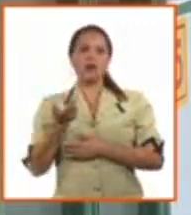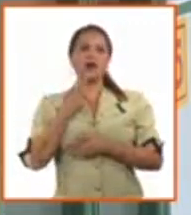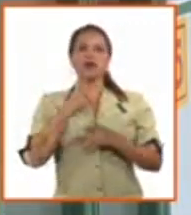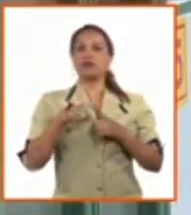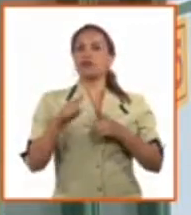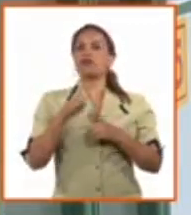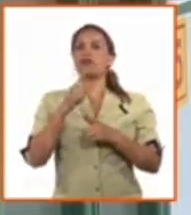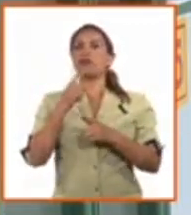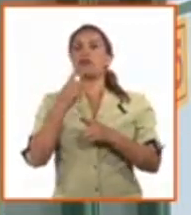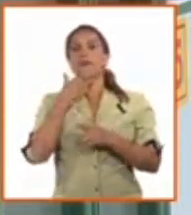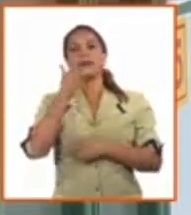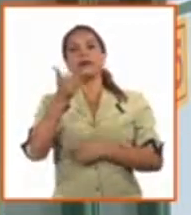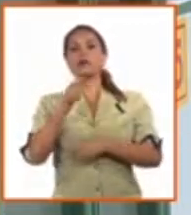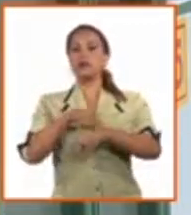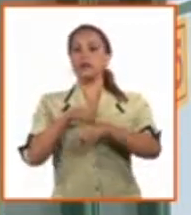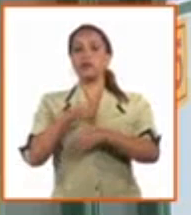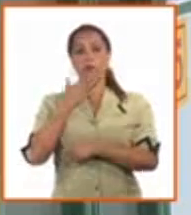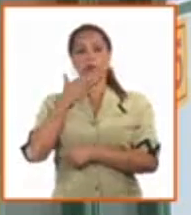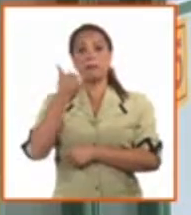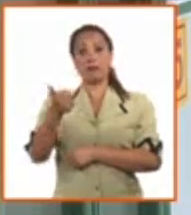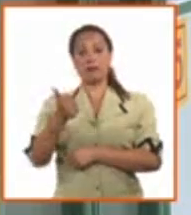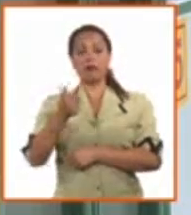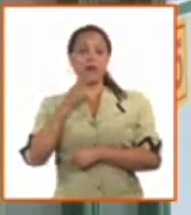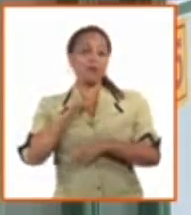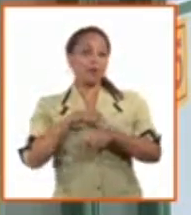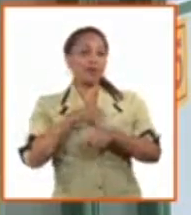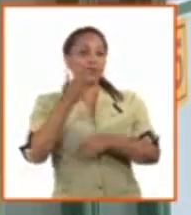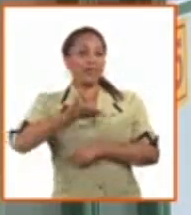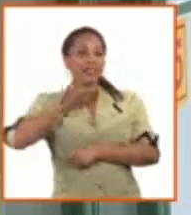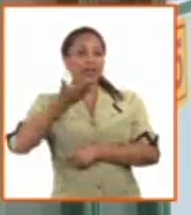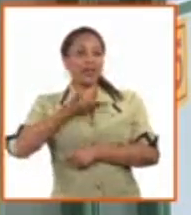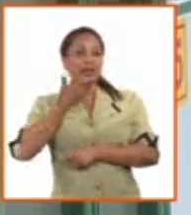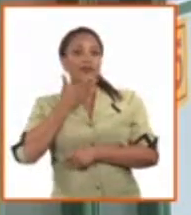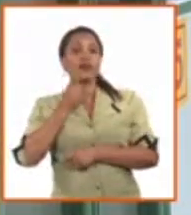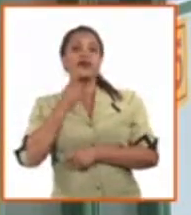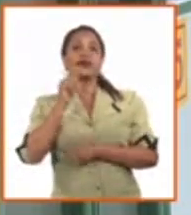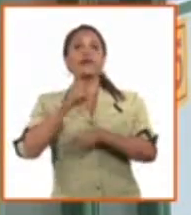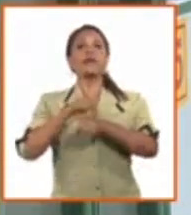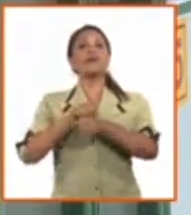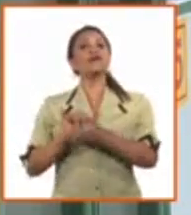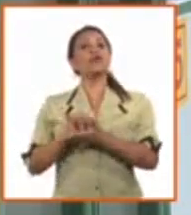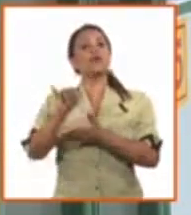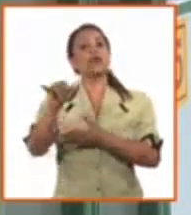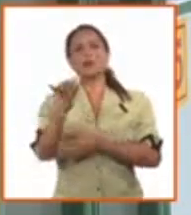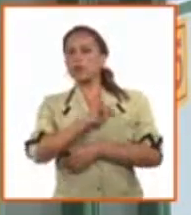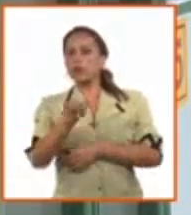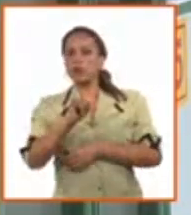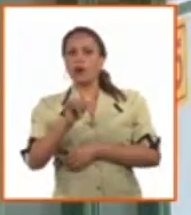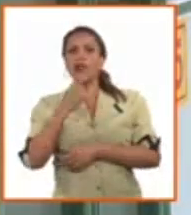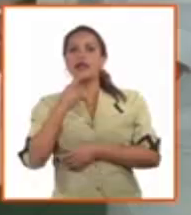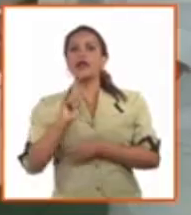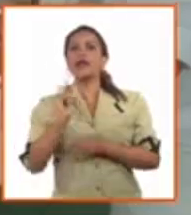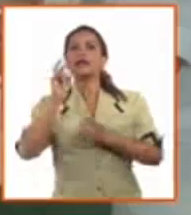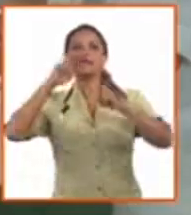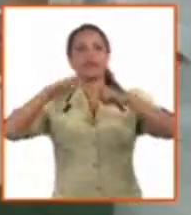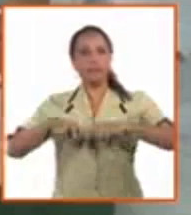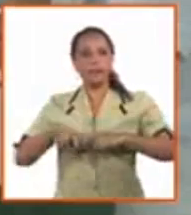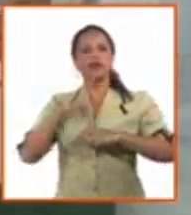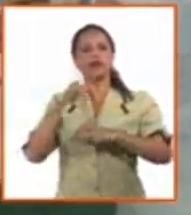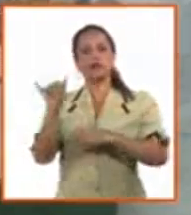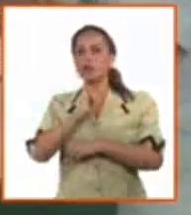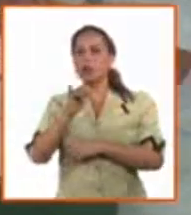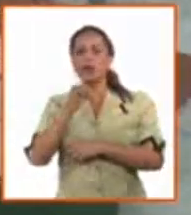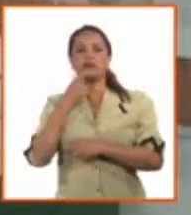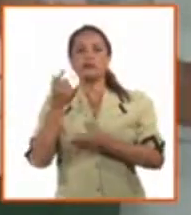no solamente ganamos tiempo a la hora de realizar la declaración para durante el vuelo sino también a la hora de realizar el despacho un sistema